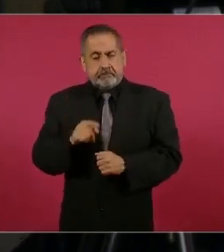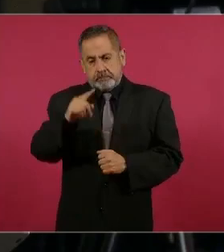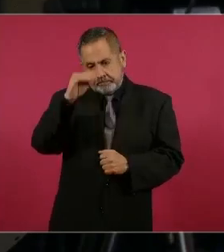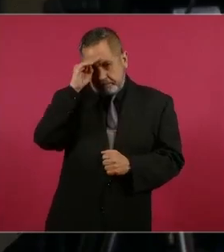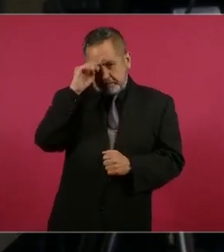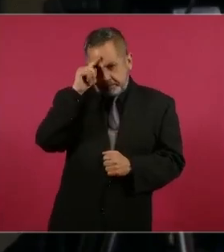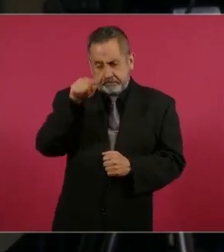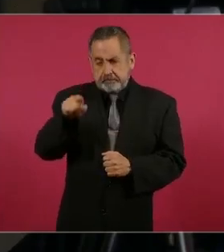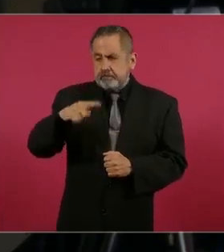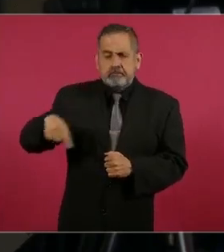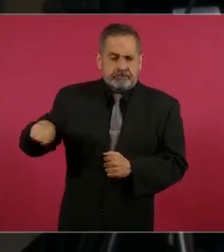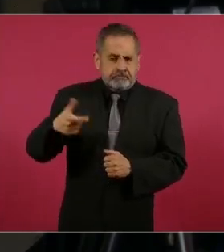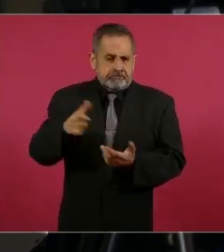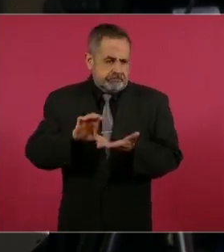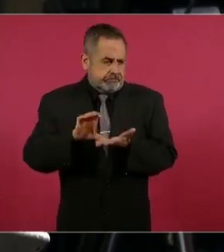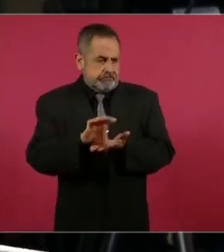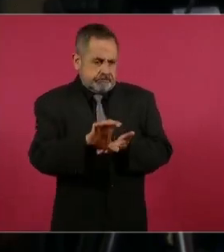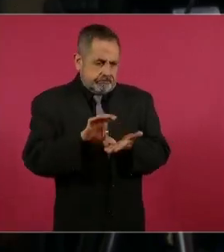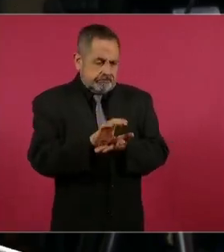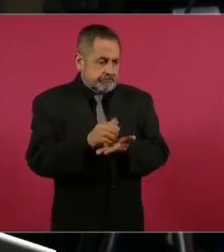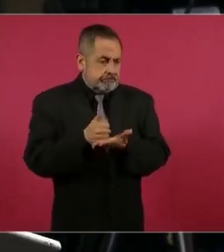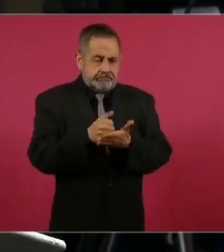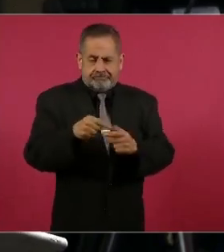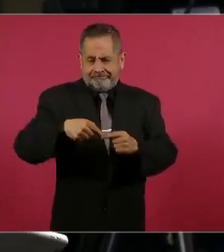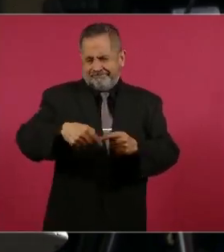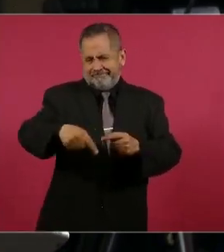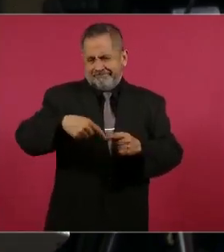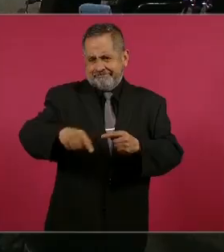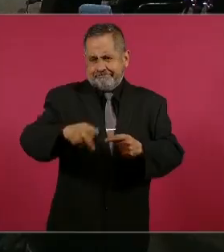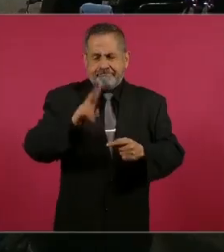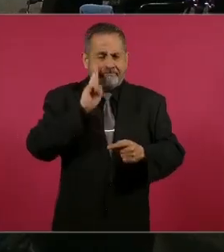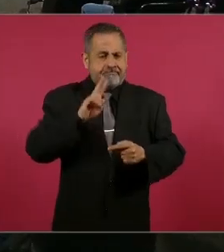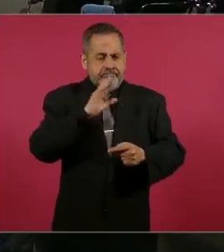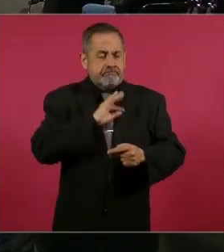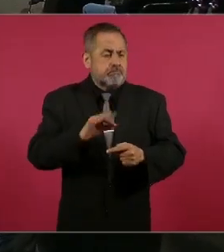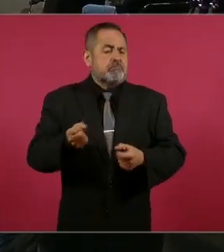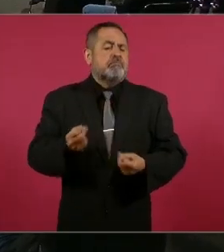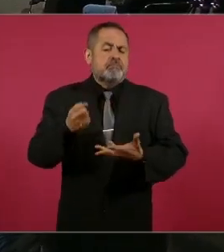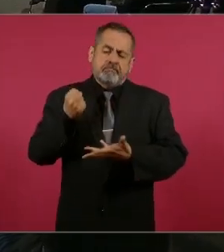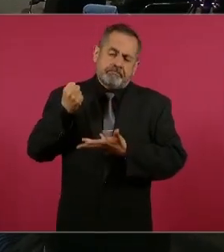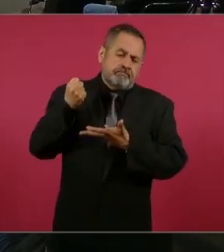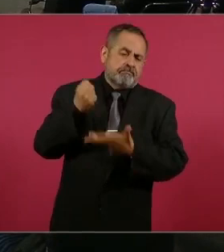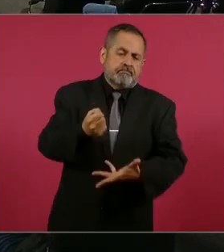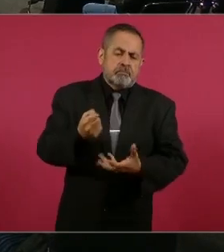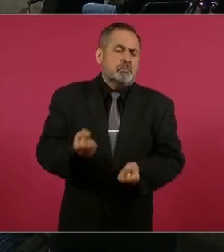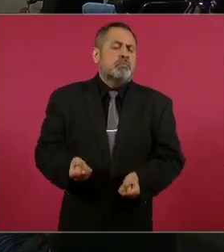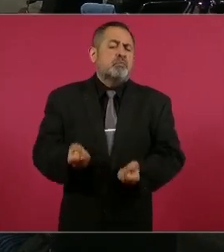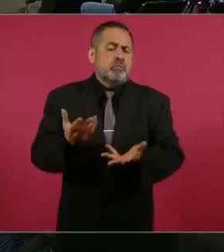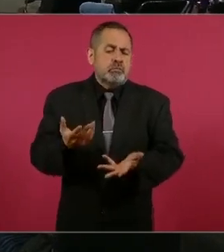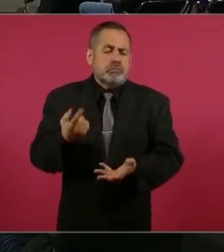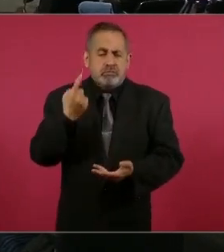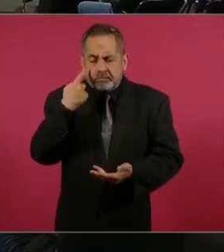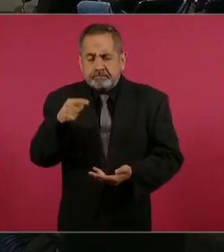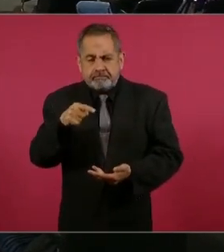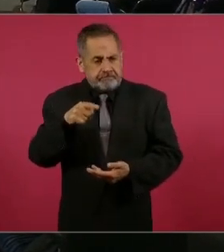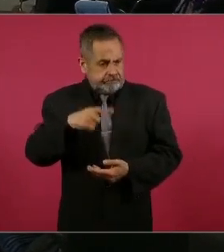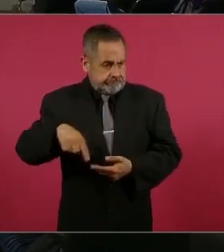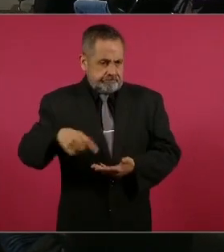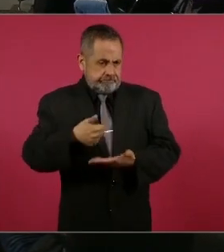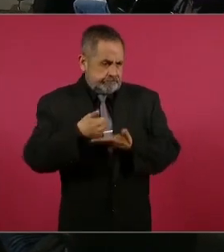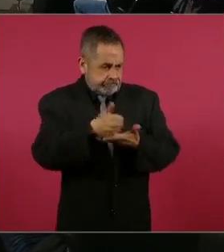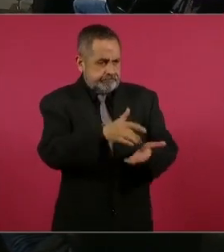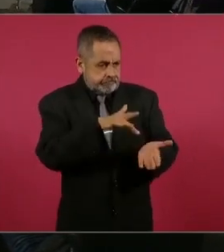este subsidio se va a poder concretar en este verano y cuánto presupuesto se podría destinar para tener este apoyo